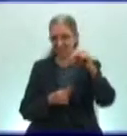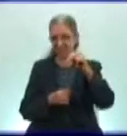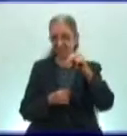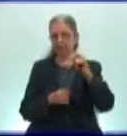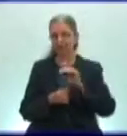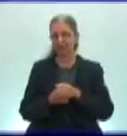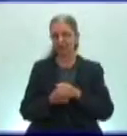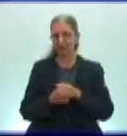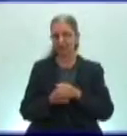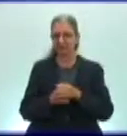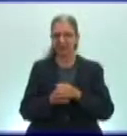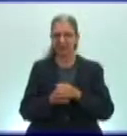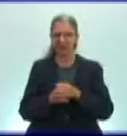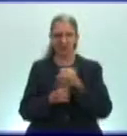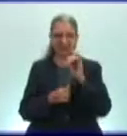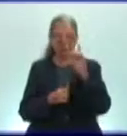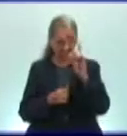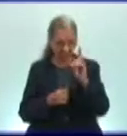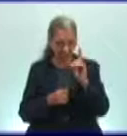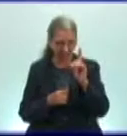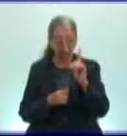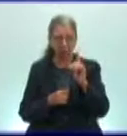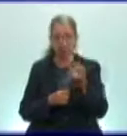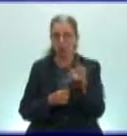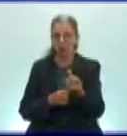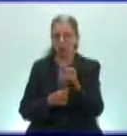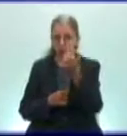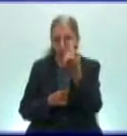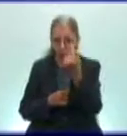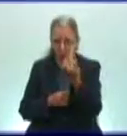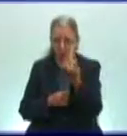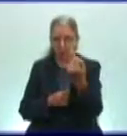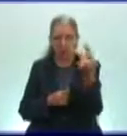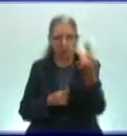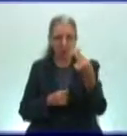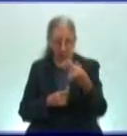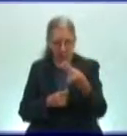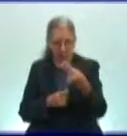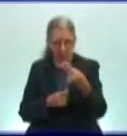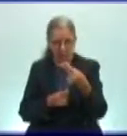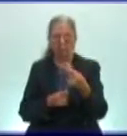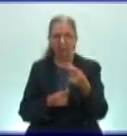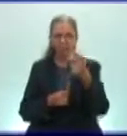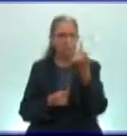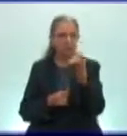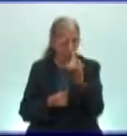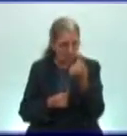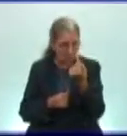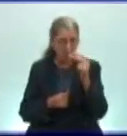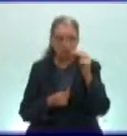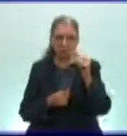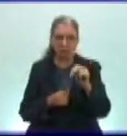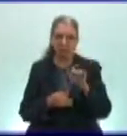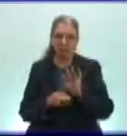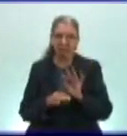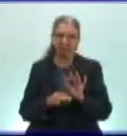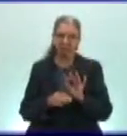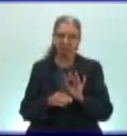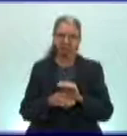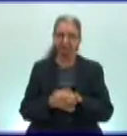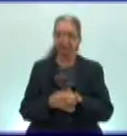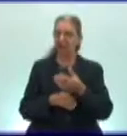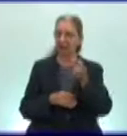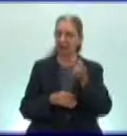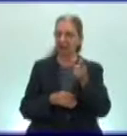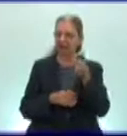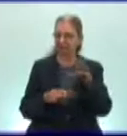10 neutrones y la representación del núcleo D tiene un protón y un neutrón. Les